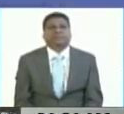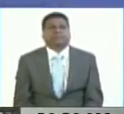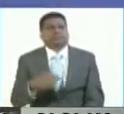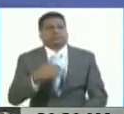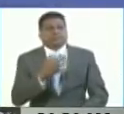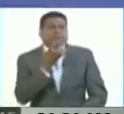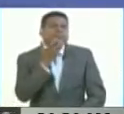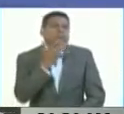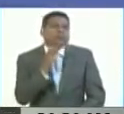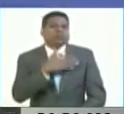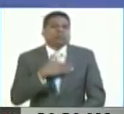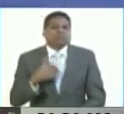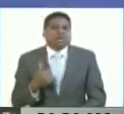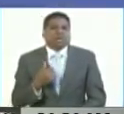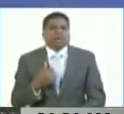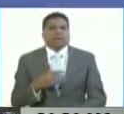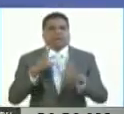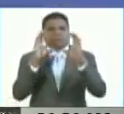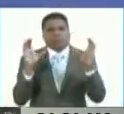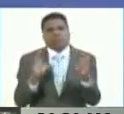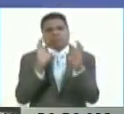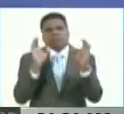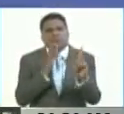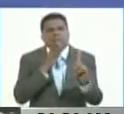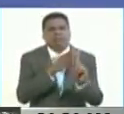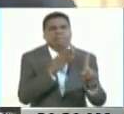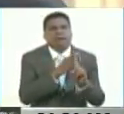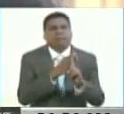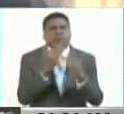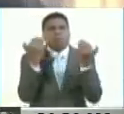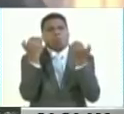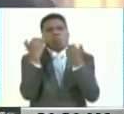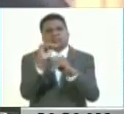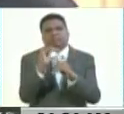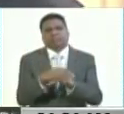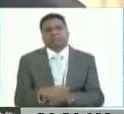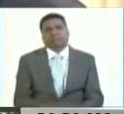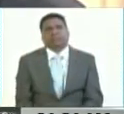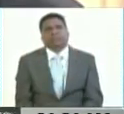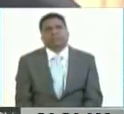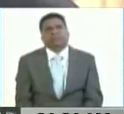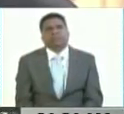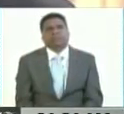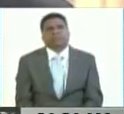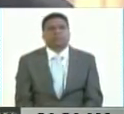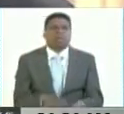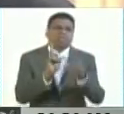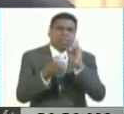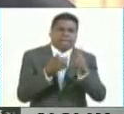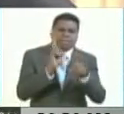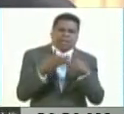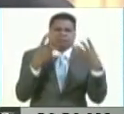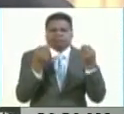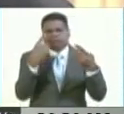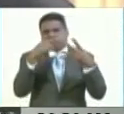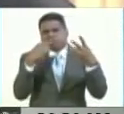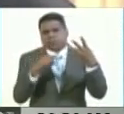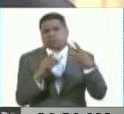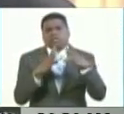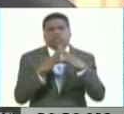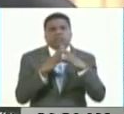ataque cibernético, ¿cómo podría hacerlo? ¿Cuáles son mis límites? Bueno, lo que pasa es que esto depende también de muchas cosas, ¿no? Depende también de los niveles